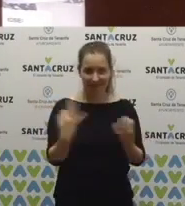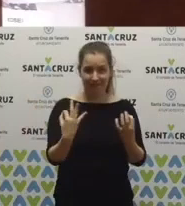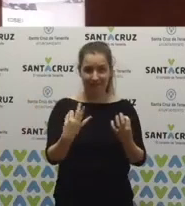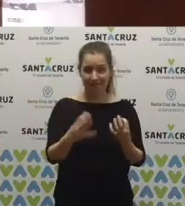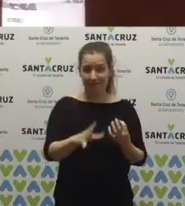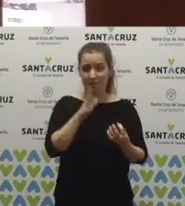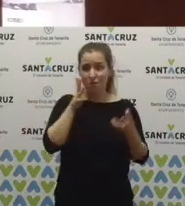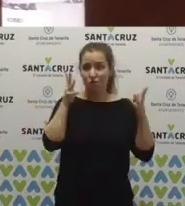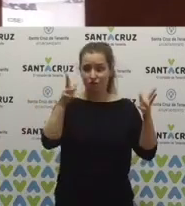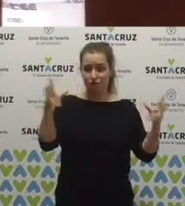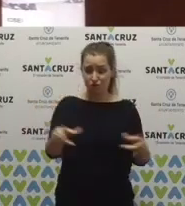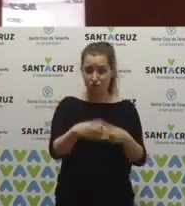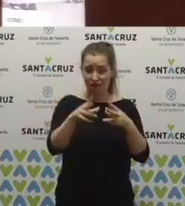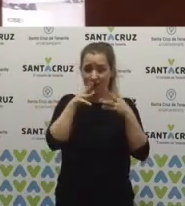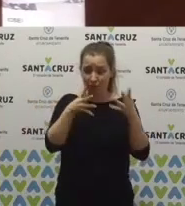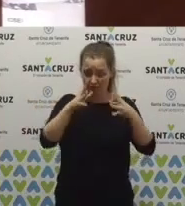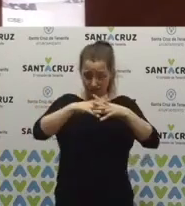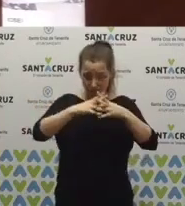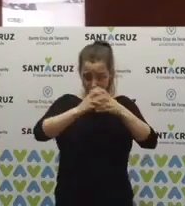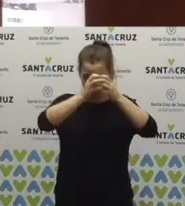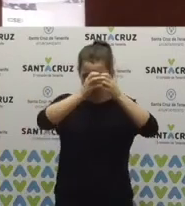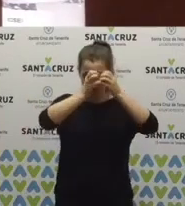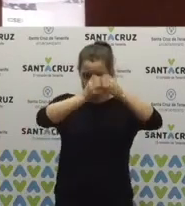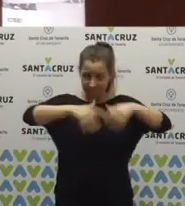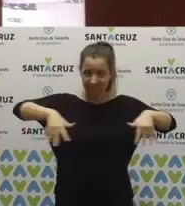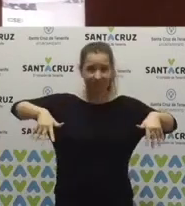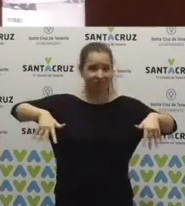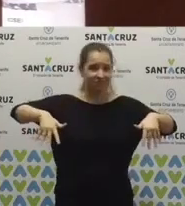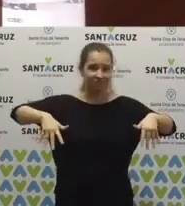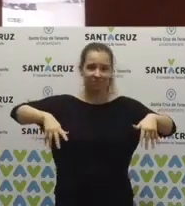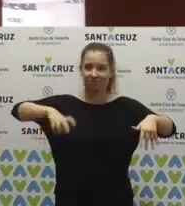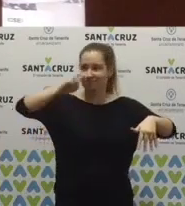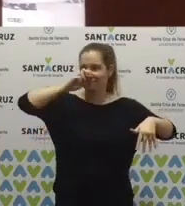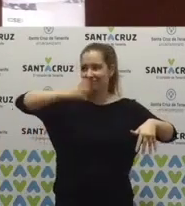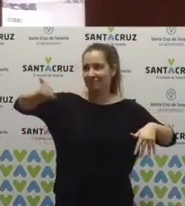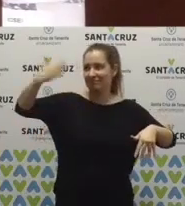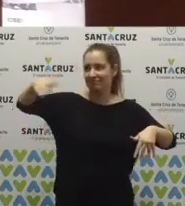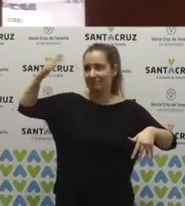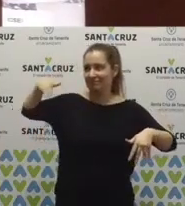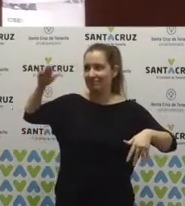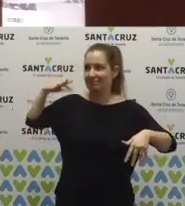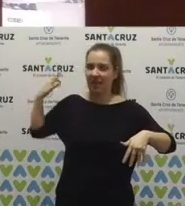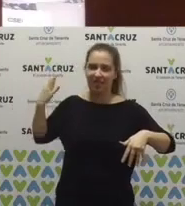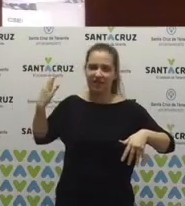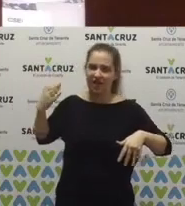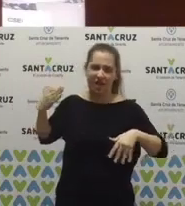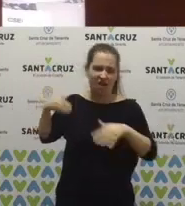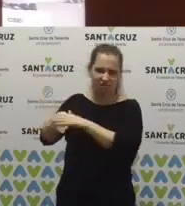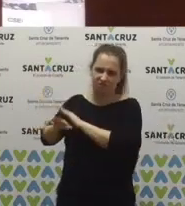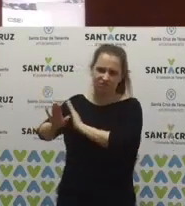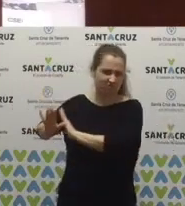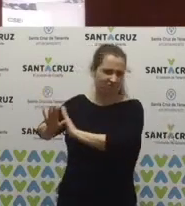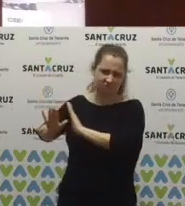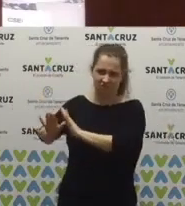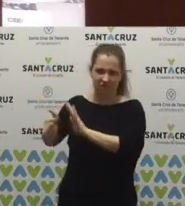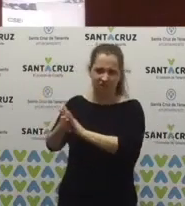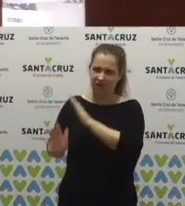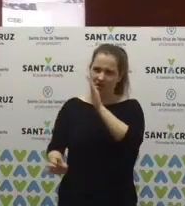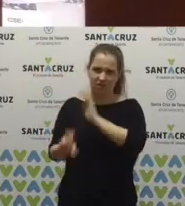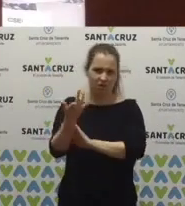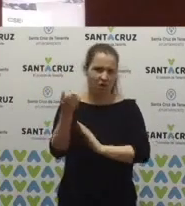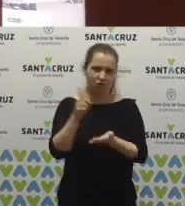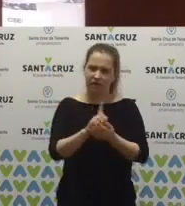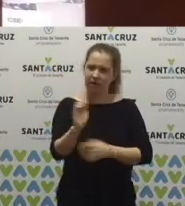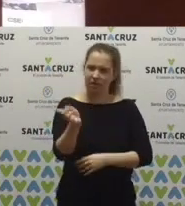real tal y como está es un dinosaurio al que yo dejaría seguir durmiendo si planteamos un